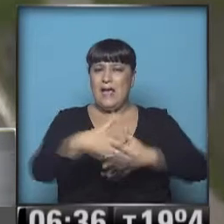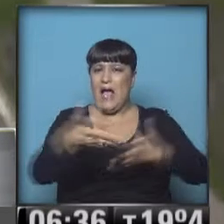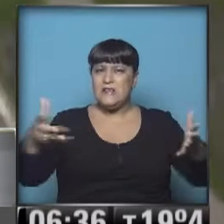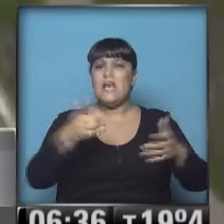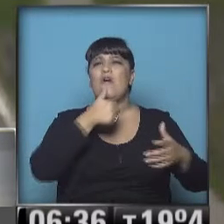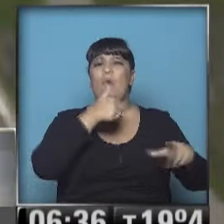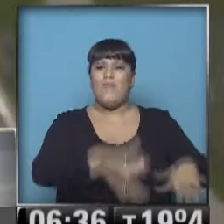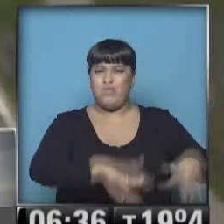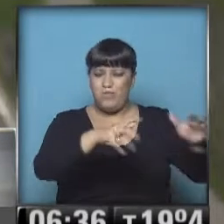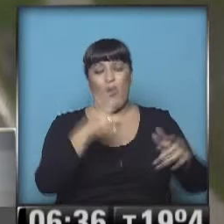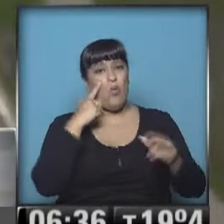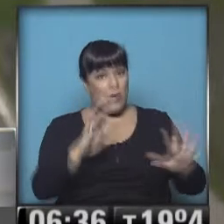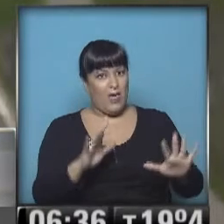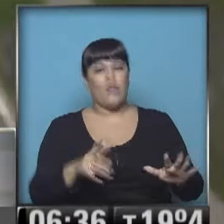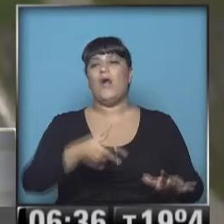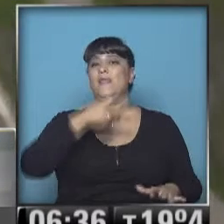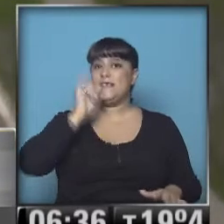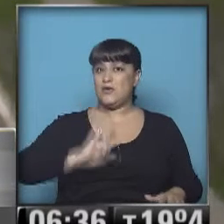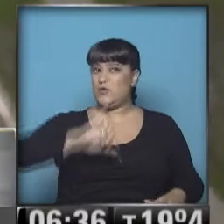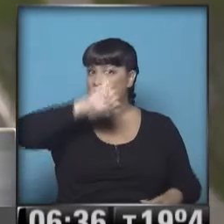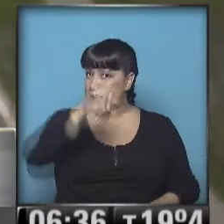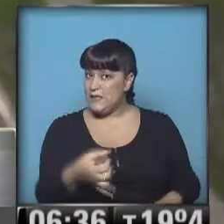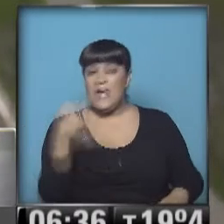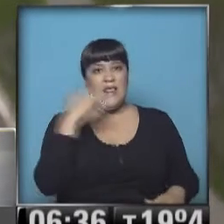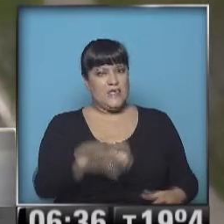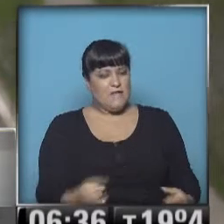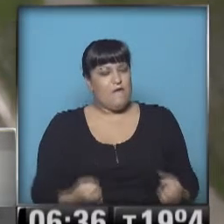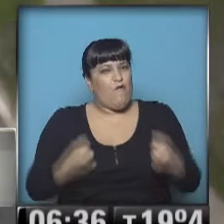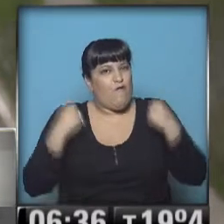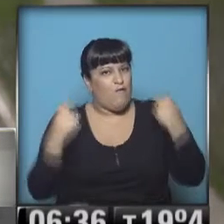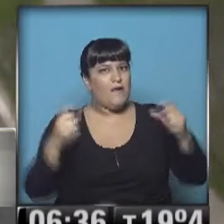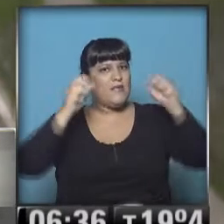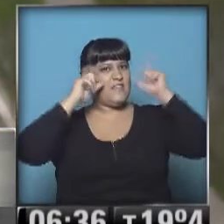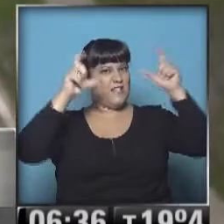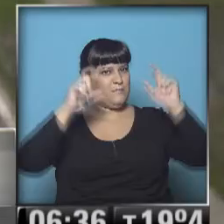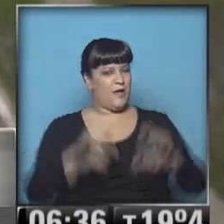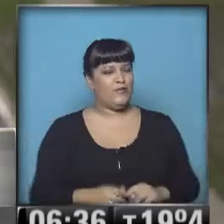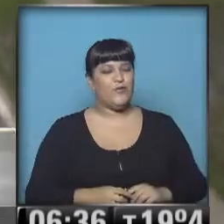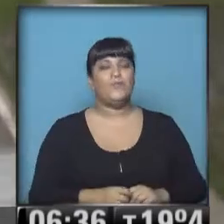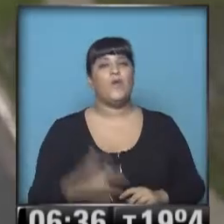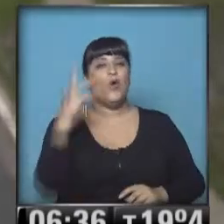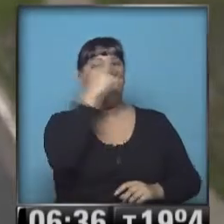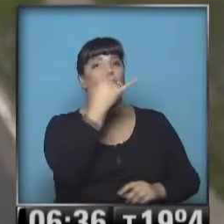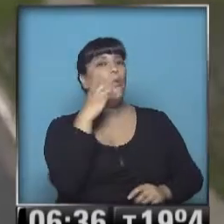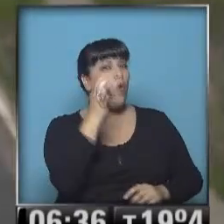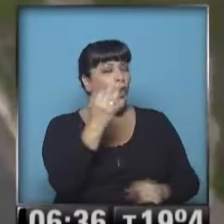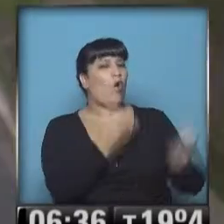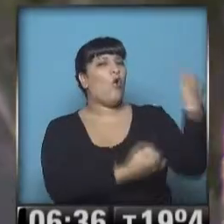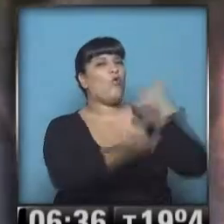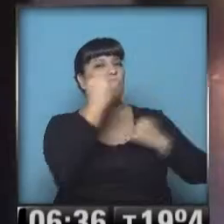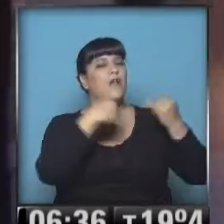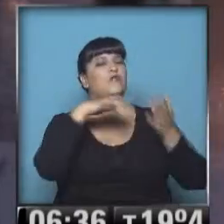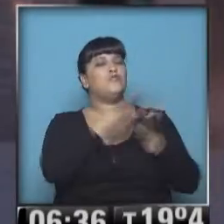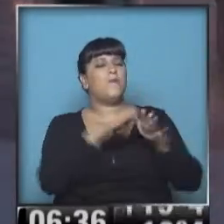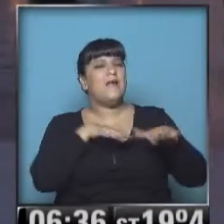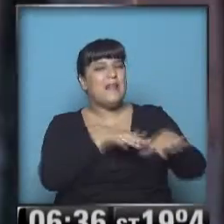te olvides de desayunar. Hoy más que nunca tenés que estar bien despierto. Hugo Palamara, a esta hora, contanos el